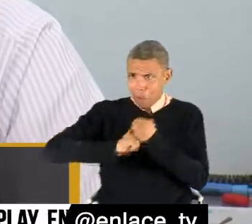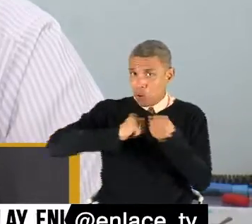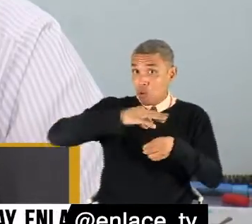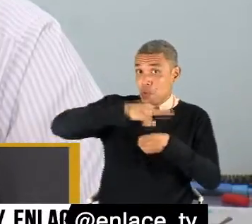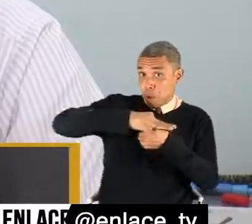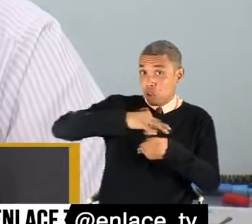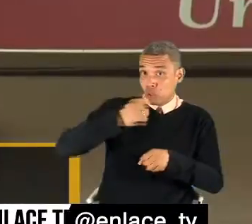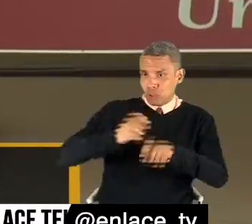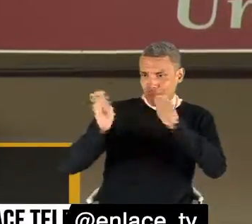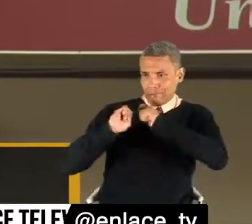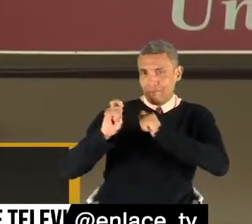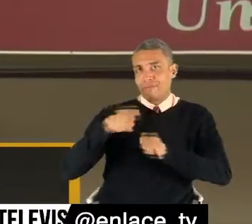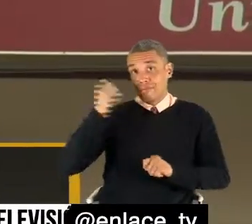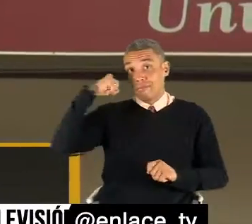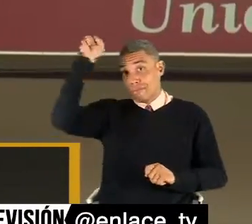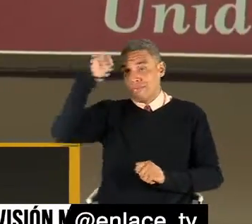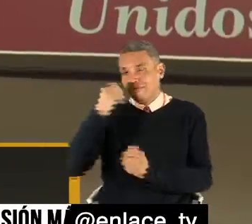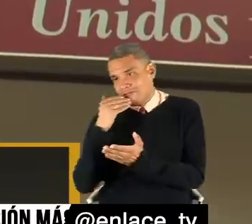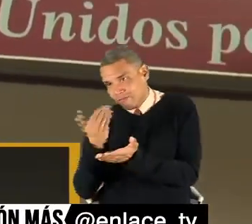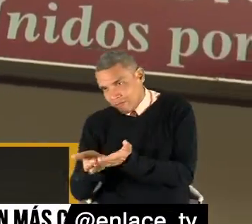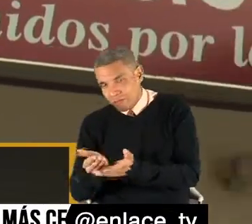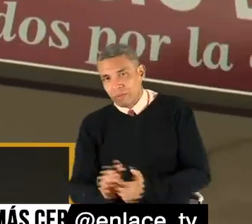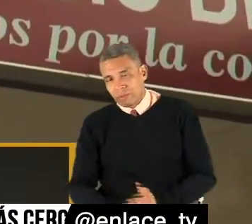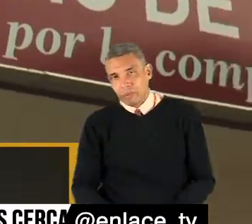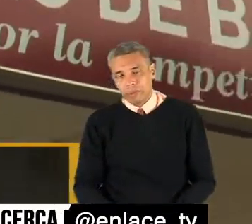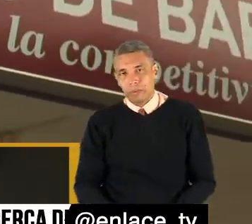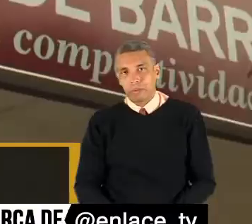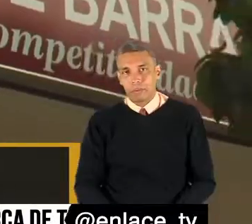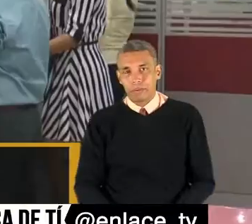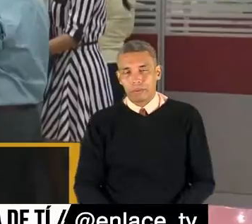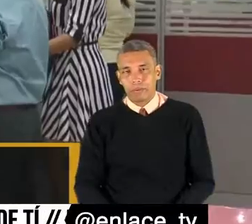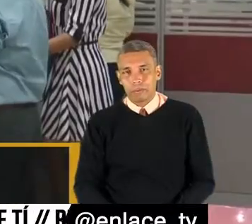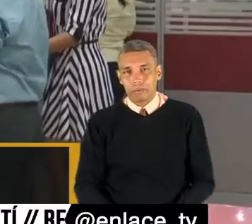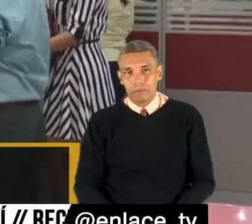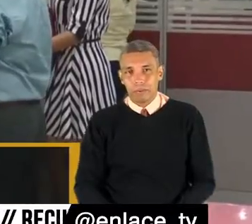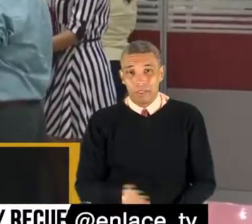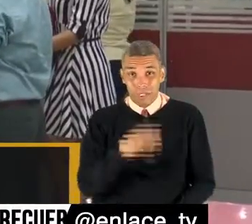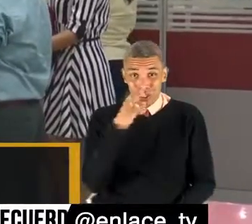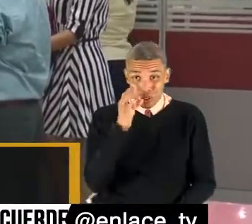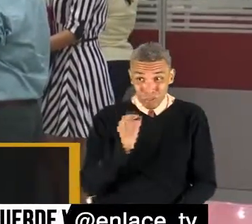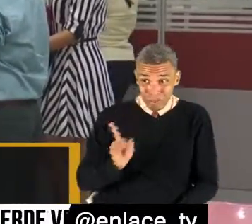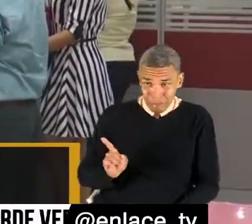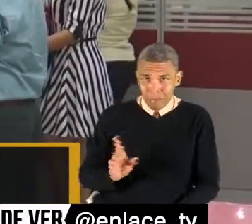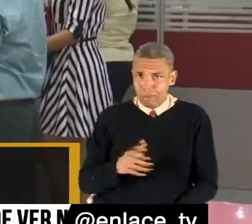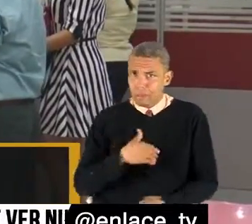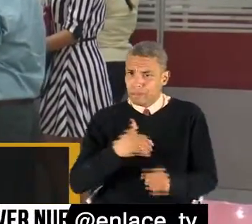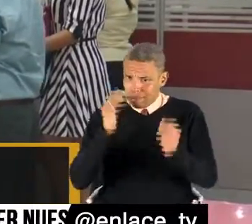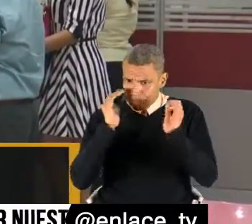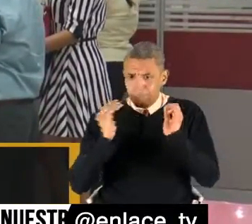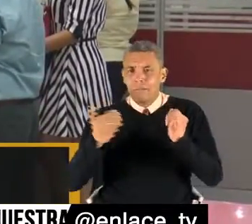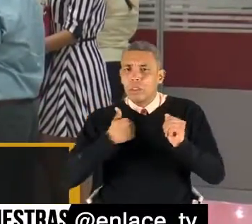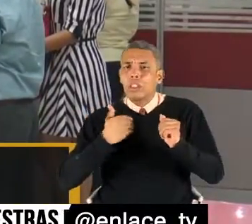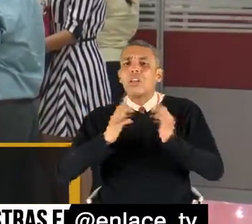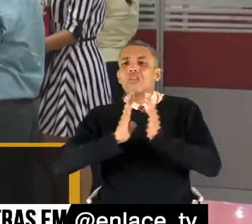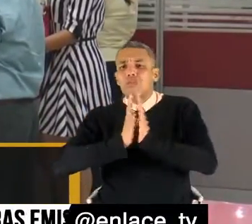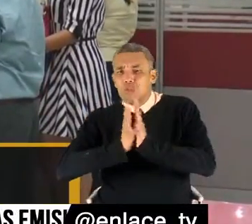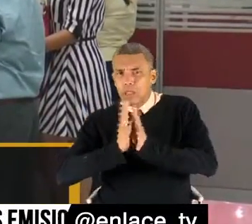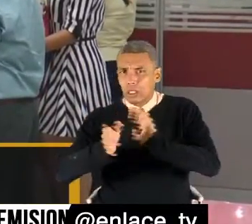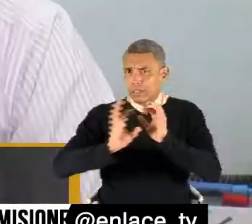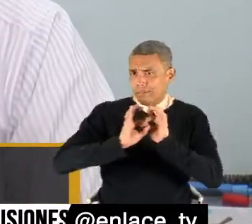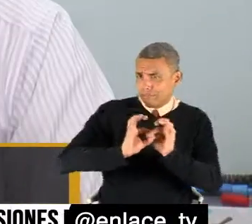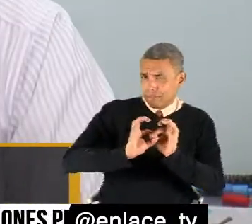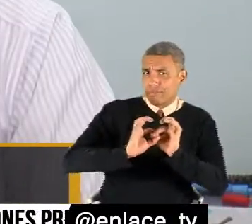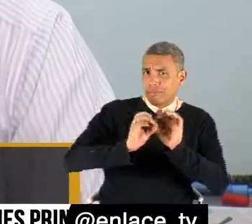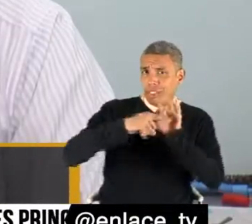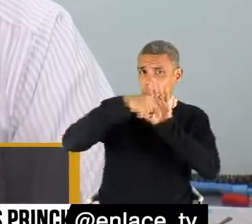la presidencia de la Cámara. El empresario ha hecho un llamado para que tanto el comercio como la academia trabajen de la mano a fin de lograr el progreso para la ciudad y la